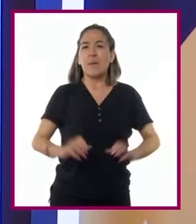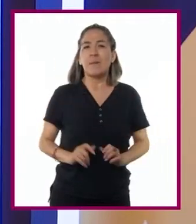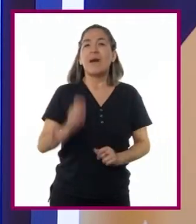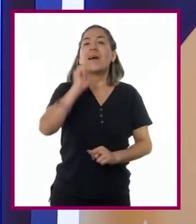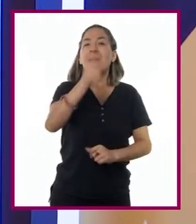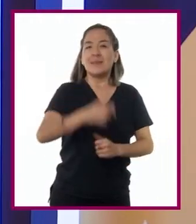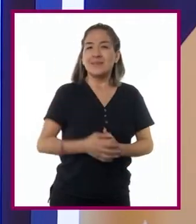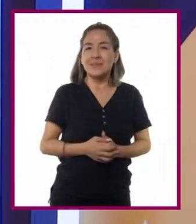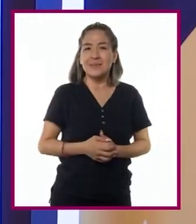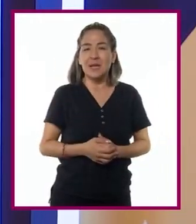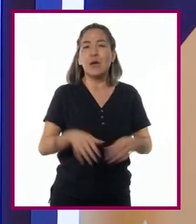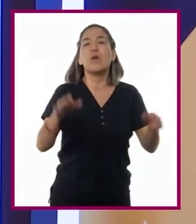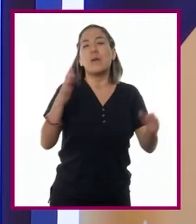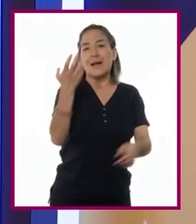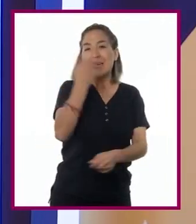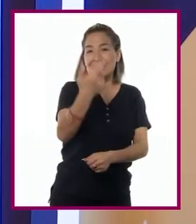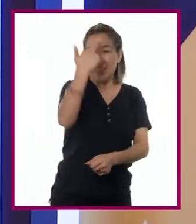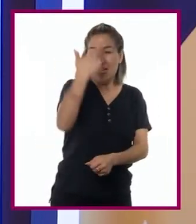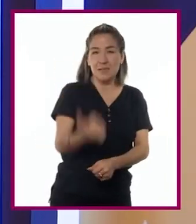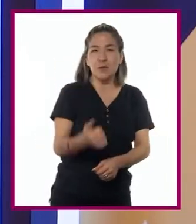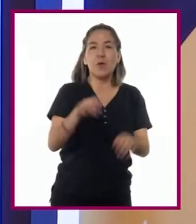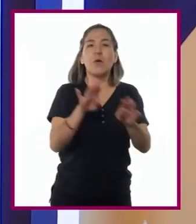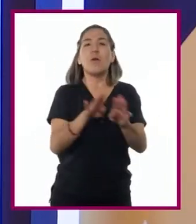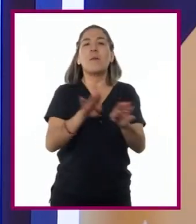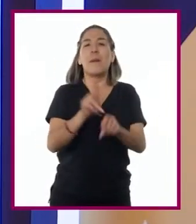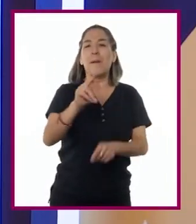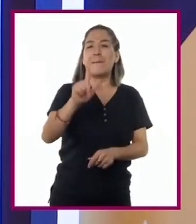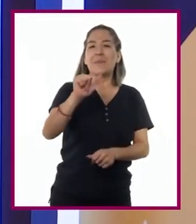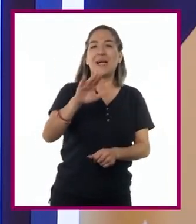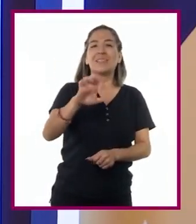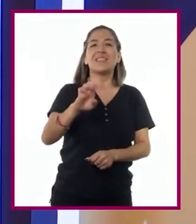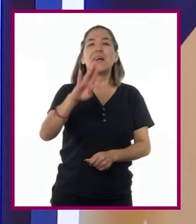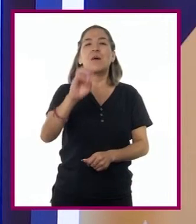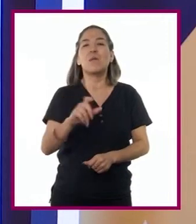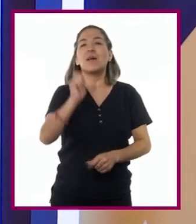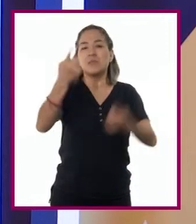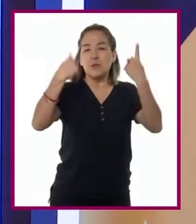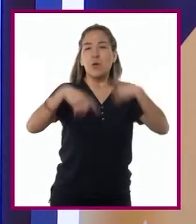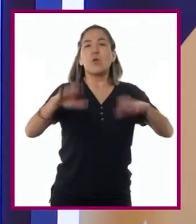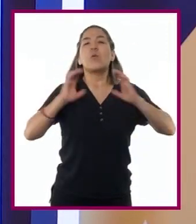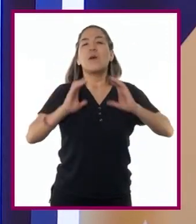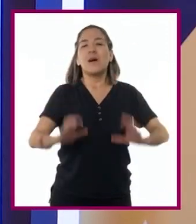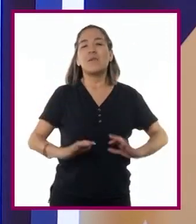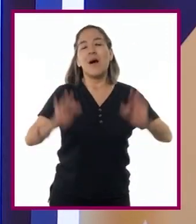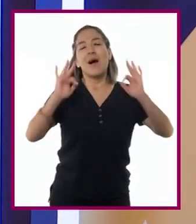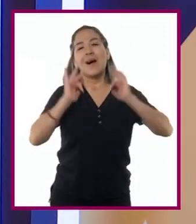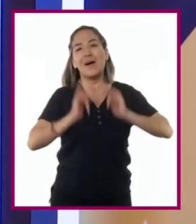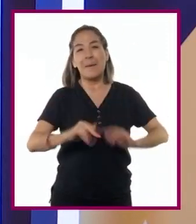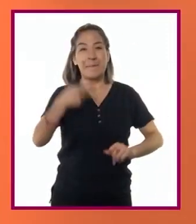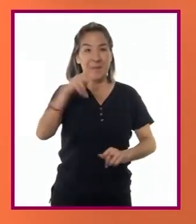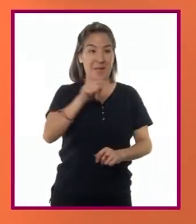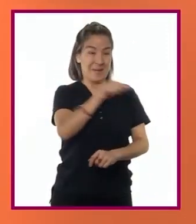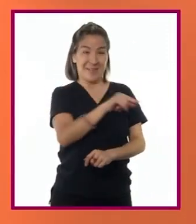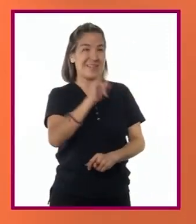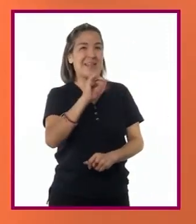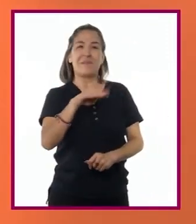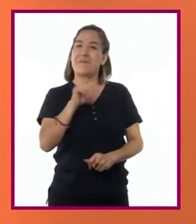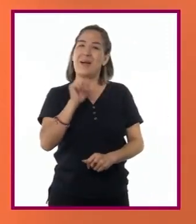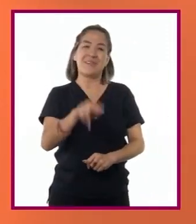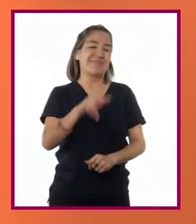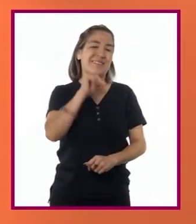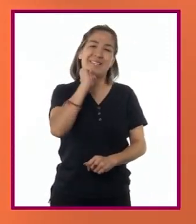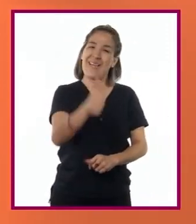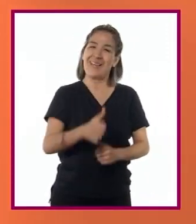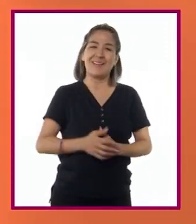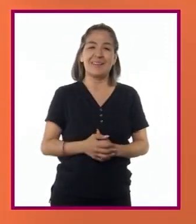que la mejoría se atribuye al efecto placebo, así como a otras condiciones y no a los imanes. Actualmente